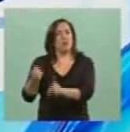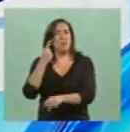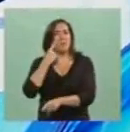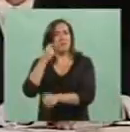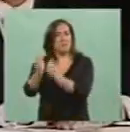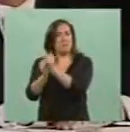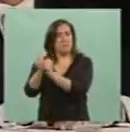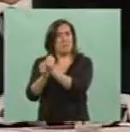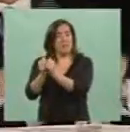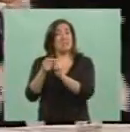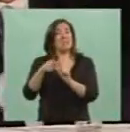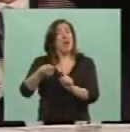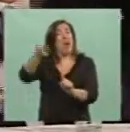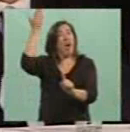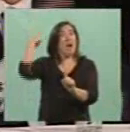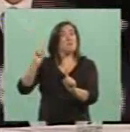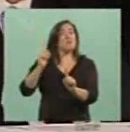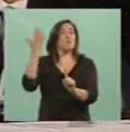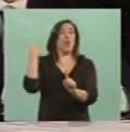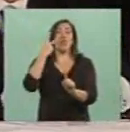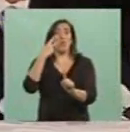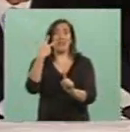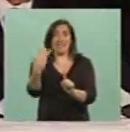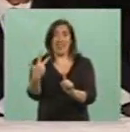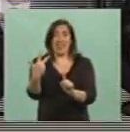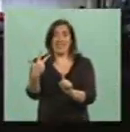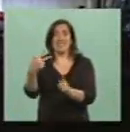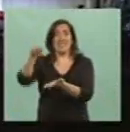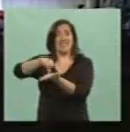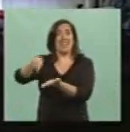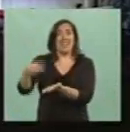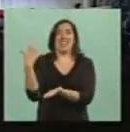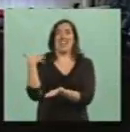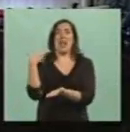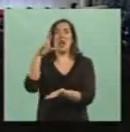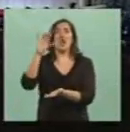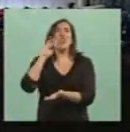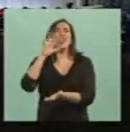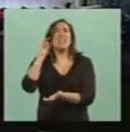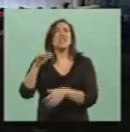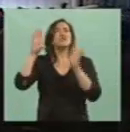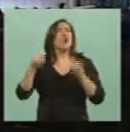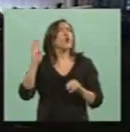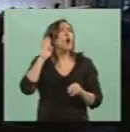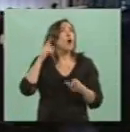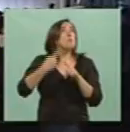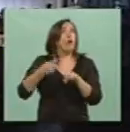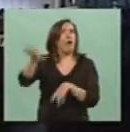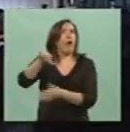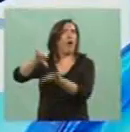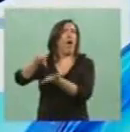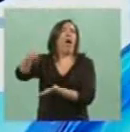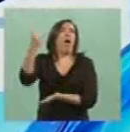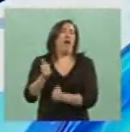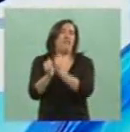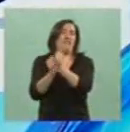pero desde aquel entonces, en donde a General Rodríguez se lo conocía únicamente por La Serenísima, hicimos